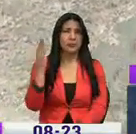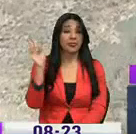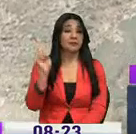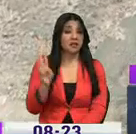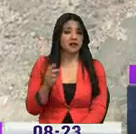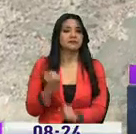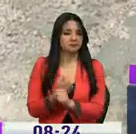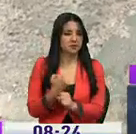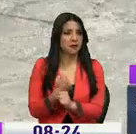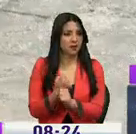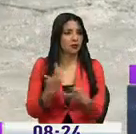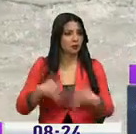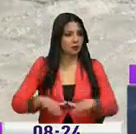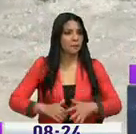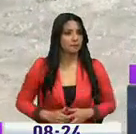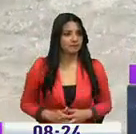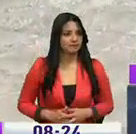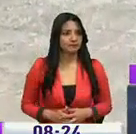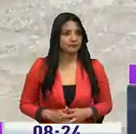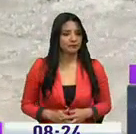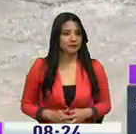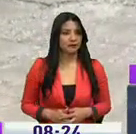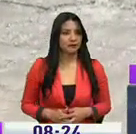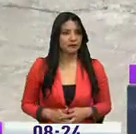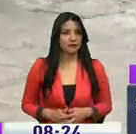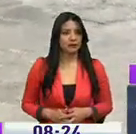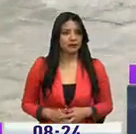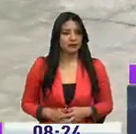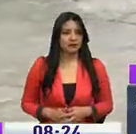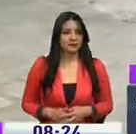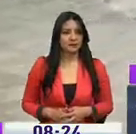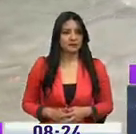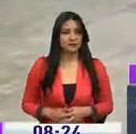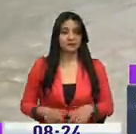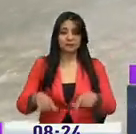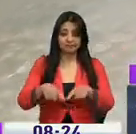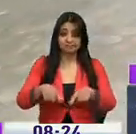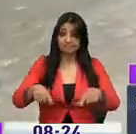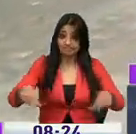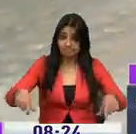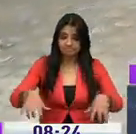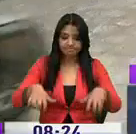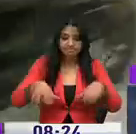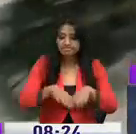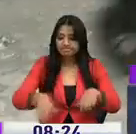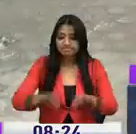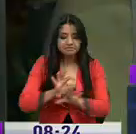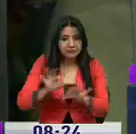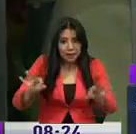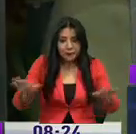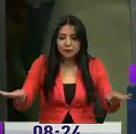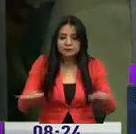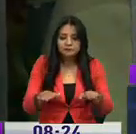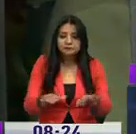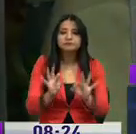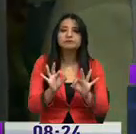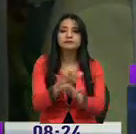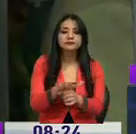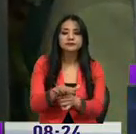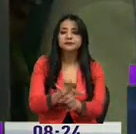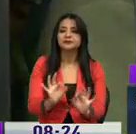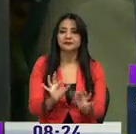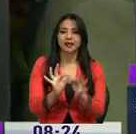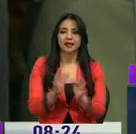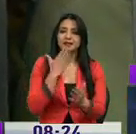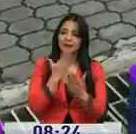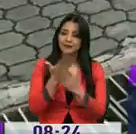aquí verificando ya. Ya hicieron ese pozo, creo que es de ahí, ya está arreglado ya,